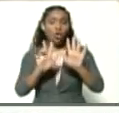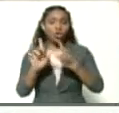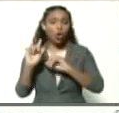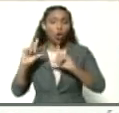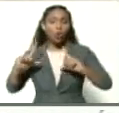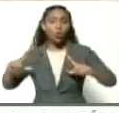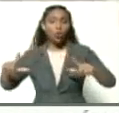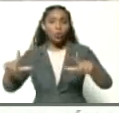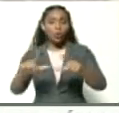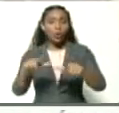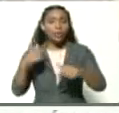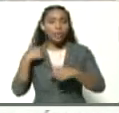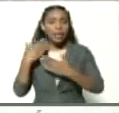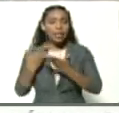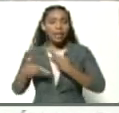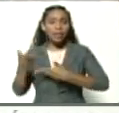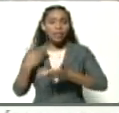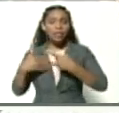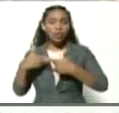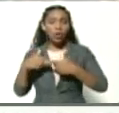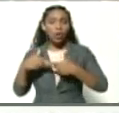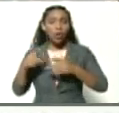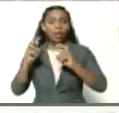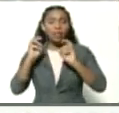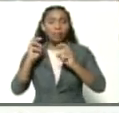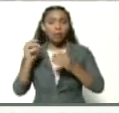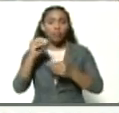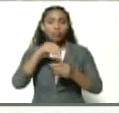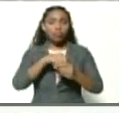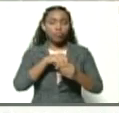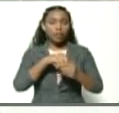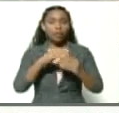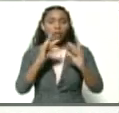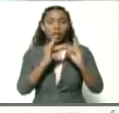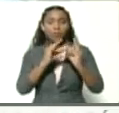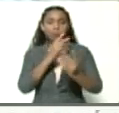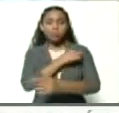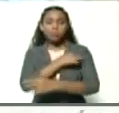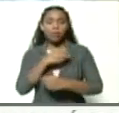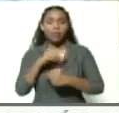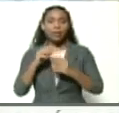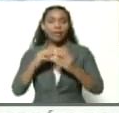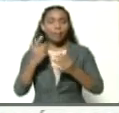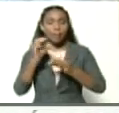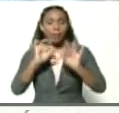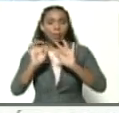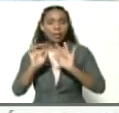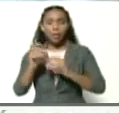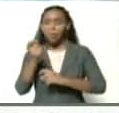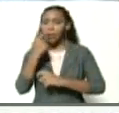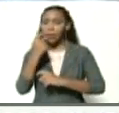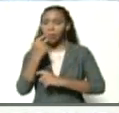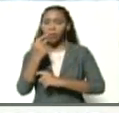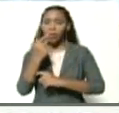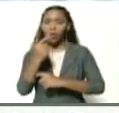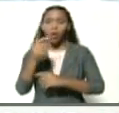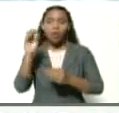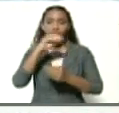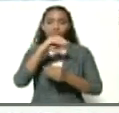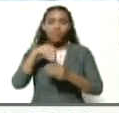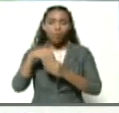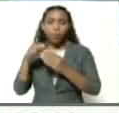áreas de servicios, áreas de hospitalización, áreas de triaje, áreas de preparación de medicamento,